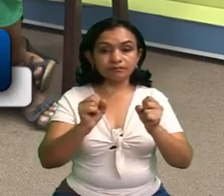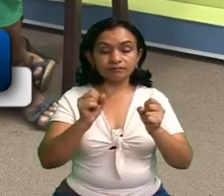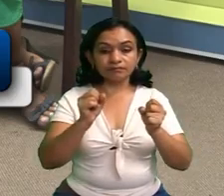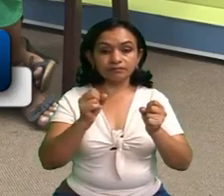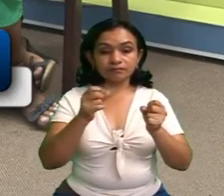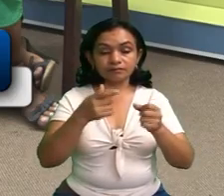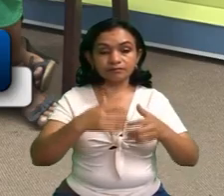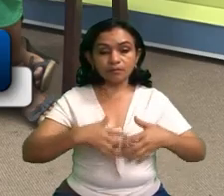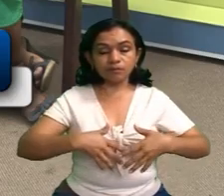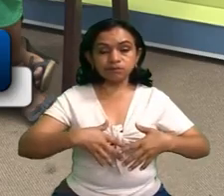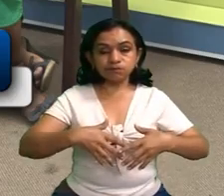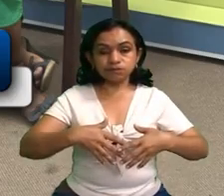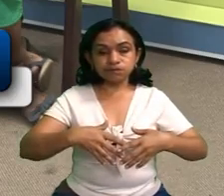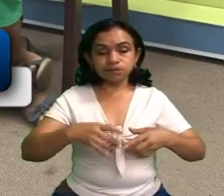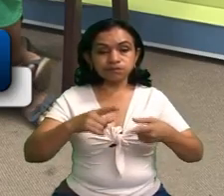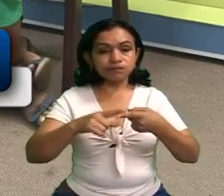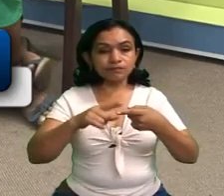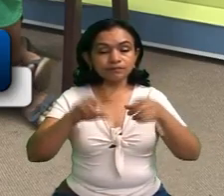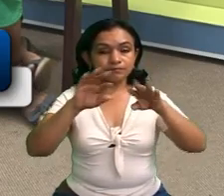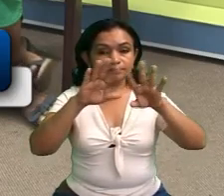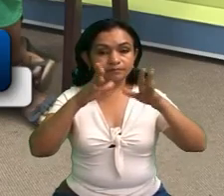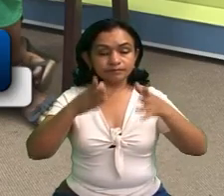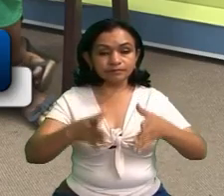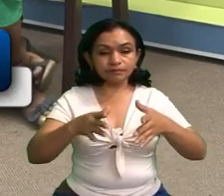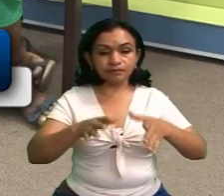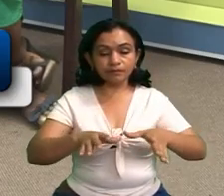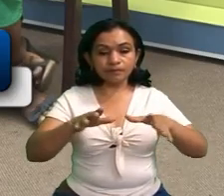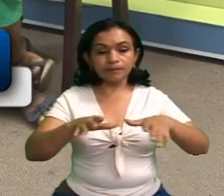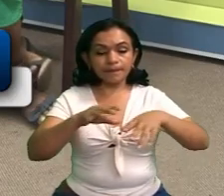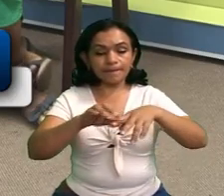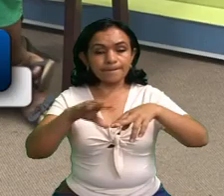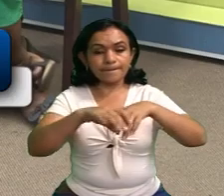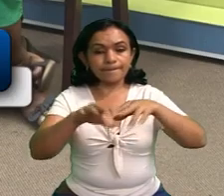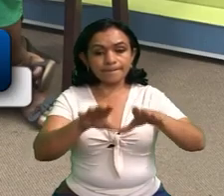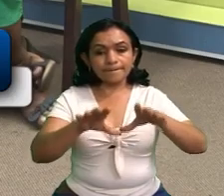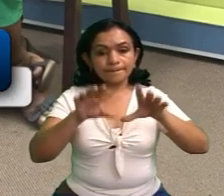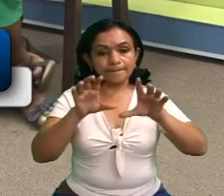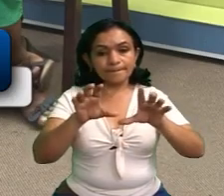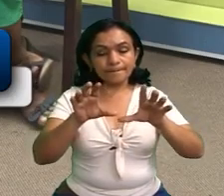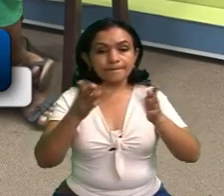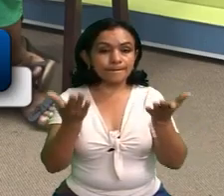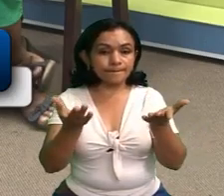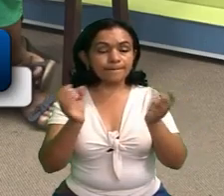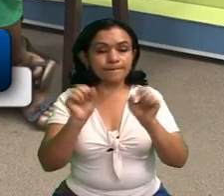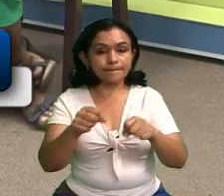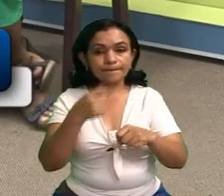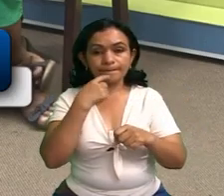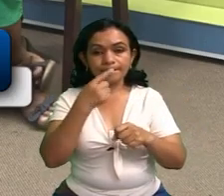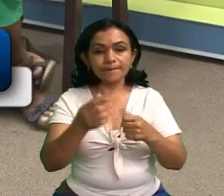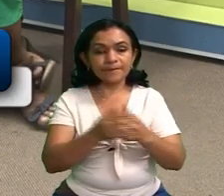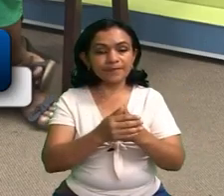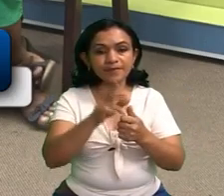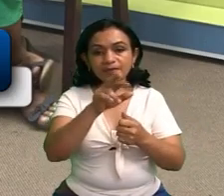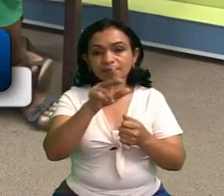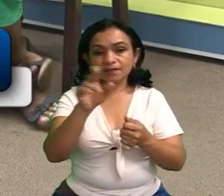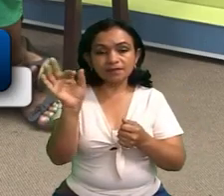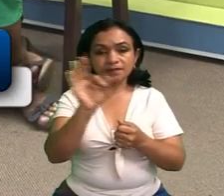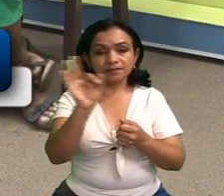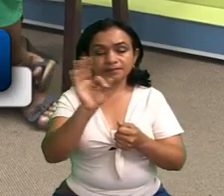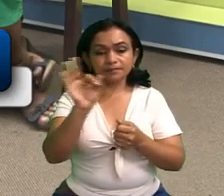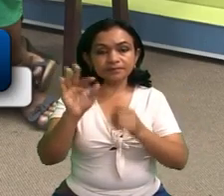el abdomen, igual que las mujeres, en los muslos y en las caderas. O en los glúteos, que le llaman. Ahora, la misma manera